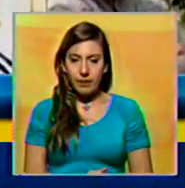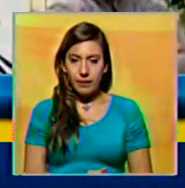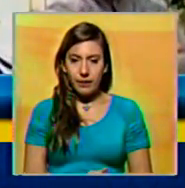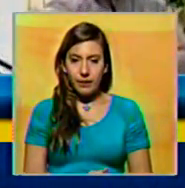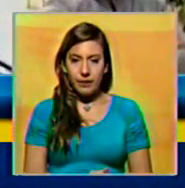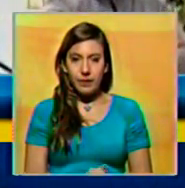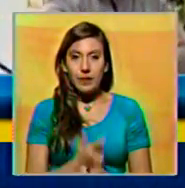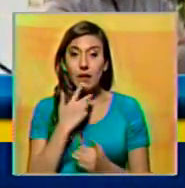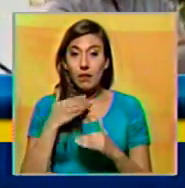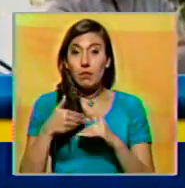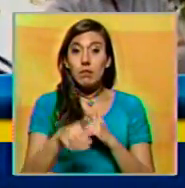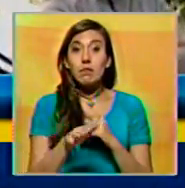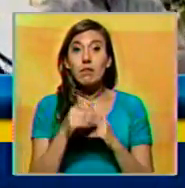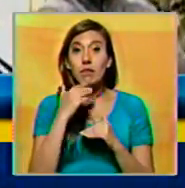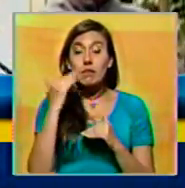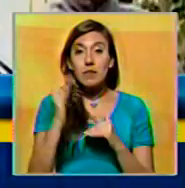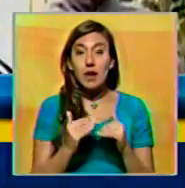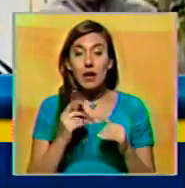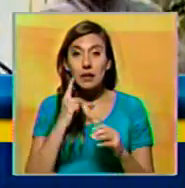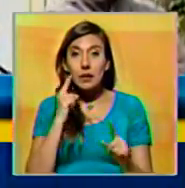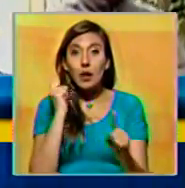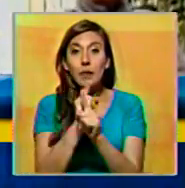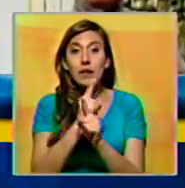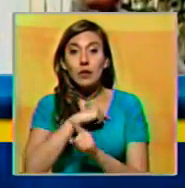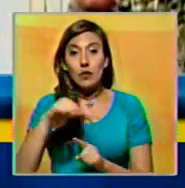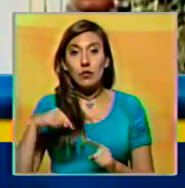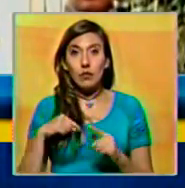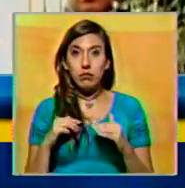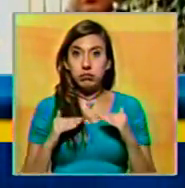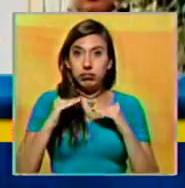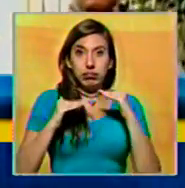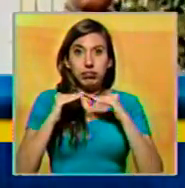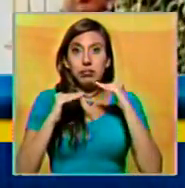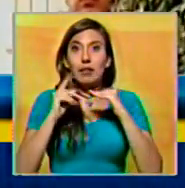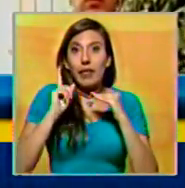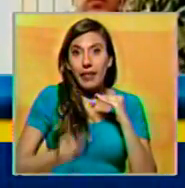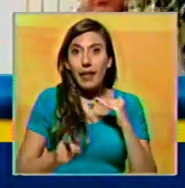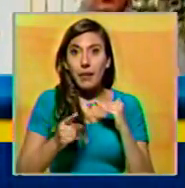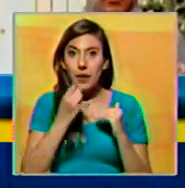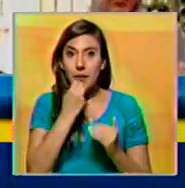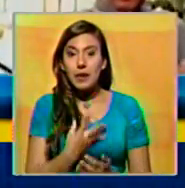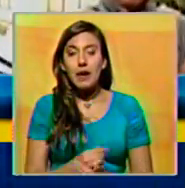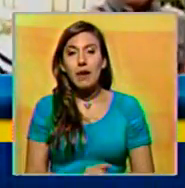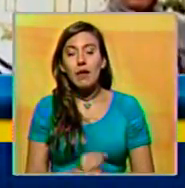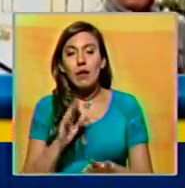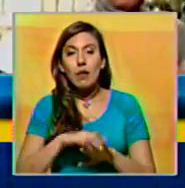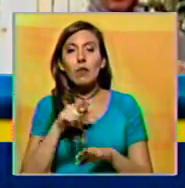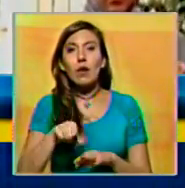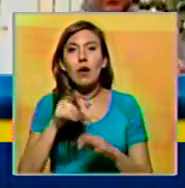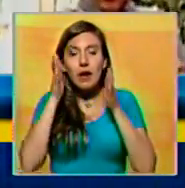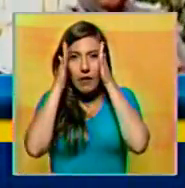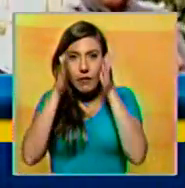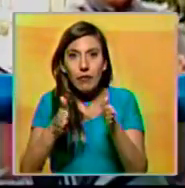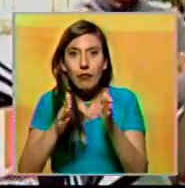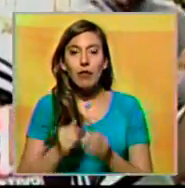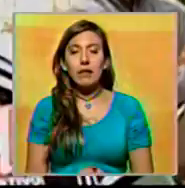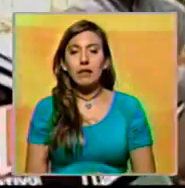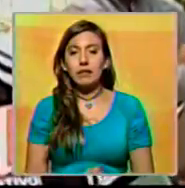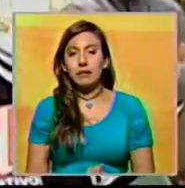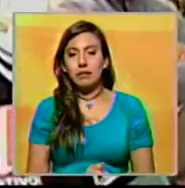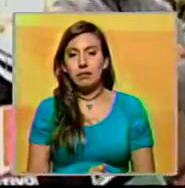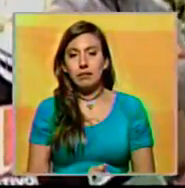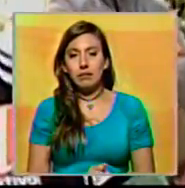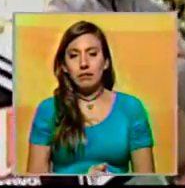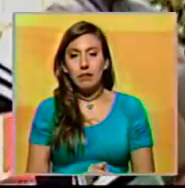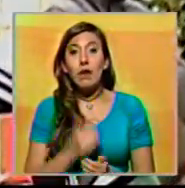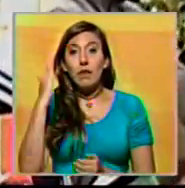Se viene el remate de eliminatoria, donde nosotros tenemos que estar a la cabeza muy bien, porque esto es una cuestión de enfoque, porque seguramente